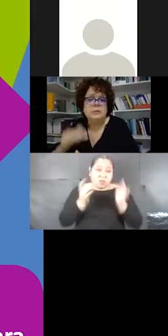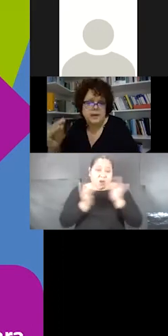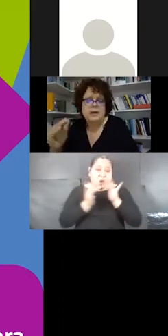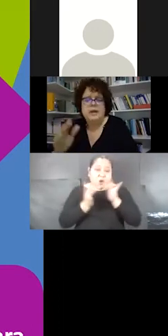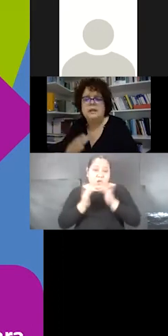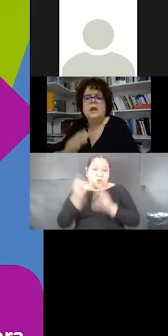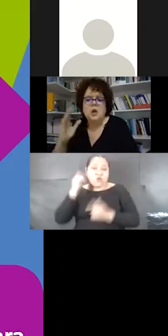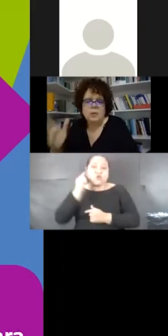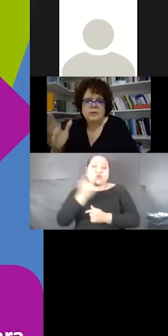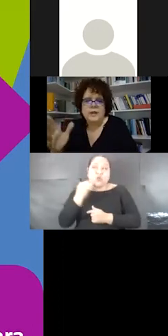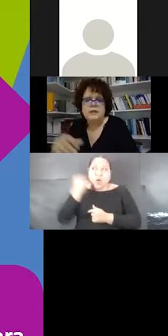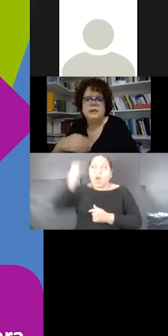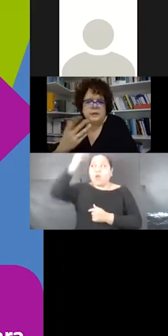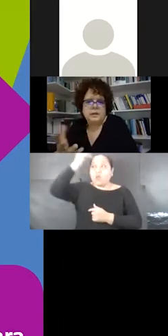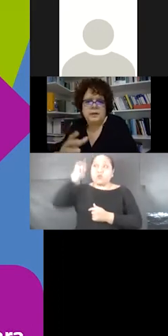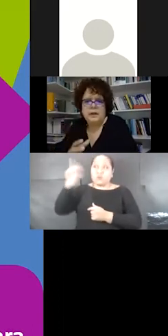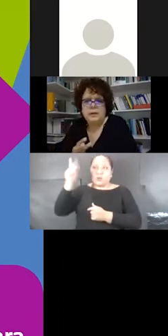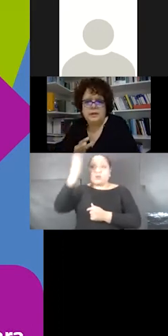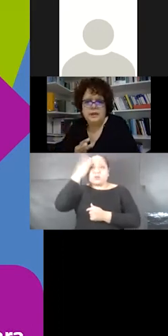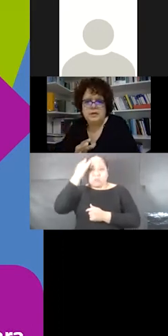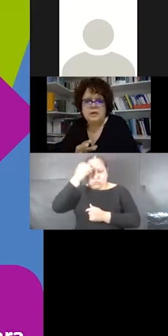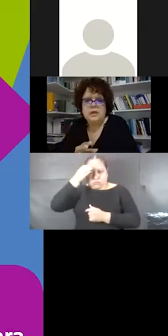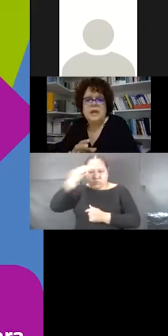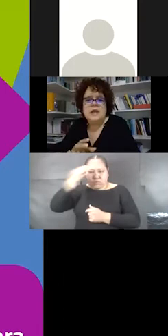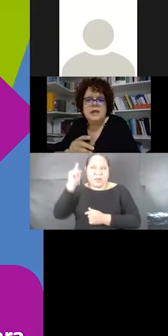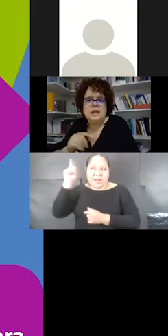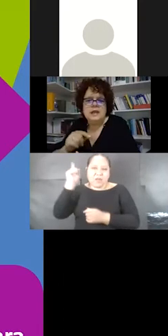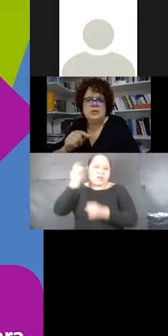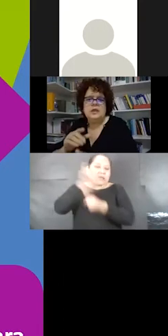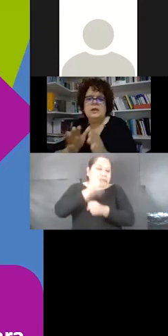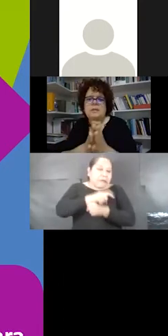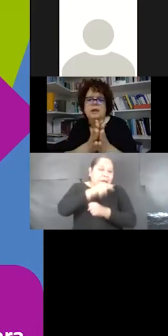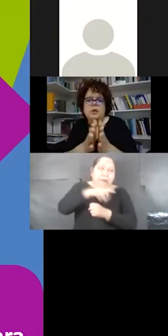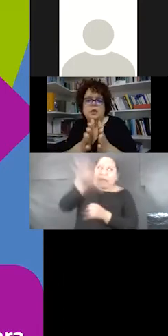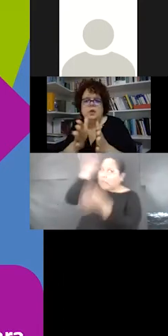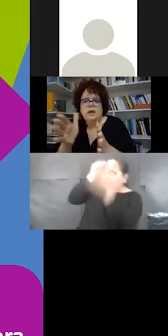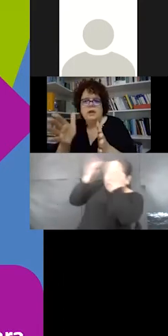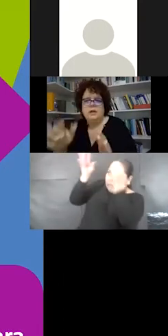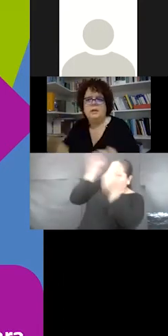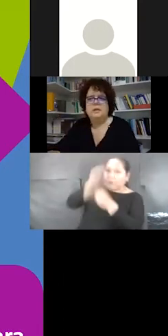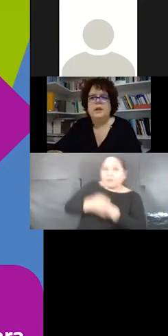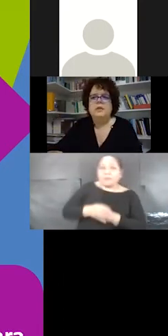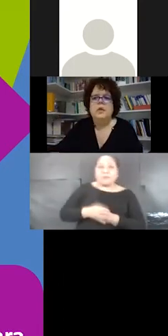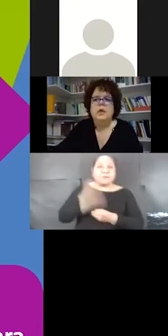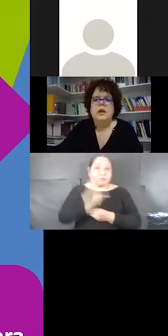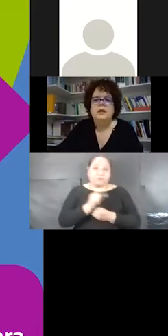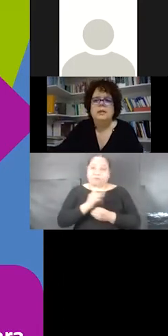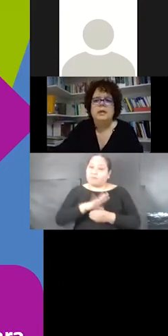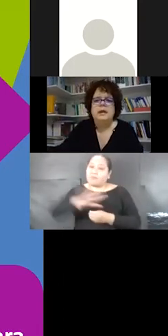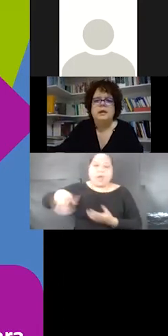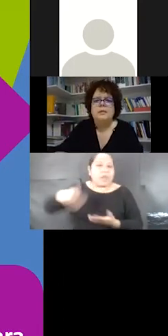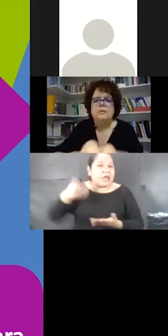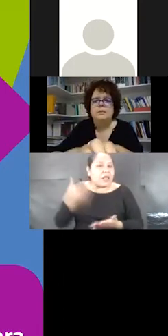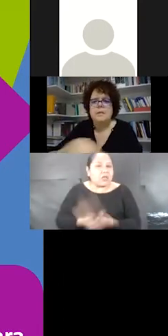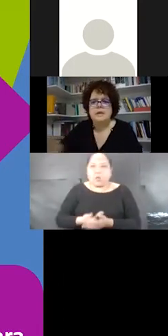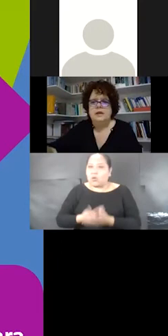adultas, preparadas, como referentes para que puedan aprender, ¿no? Y eso se lleva para todo el tema